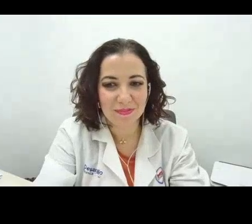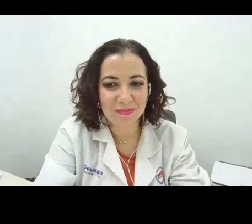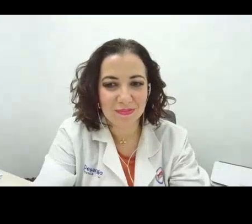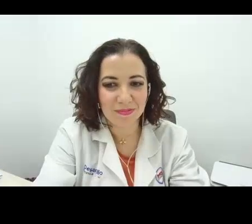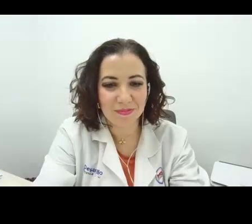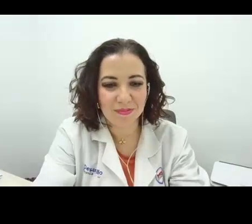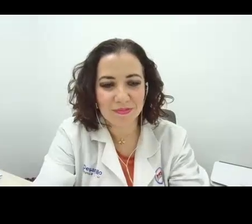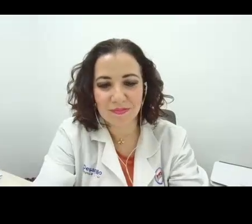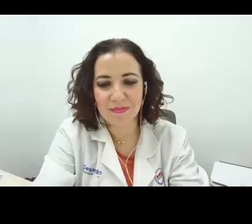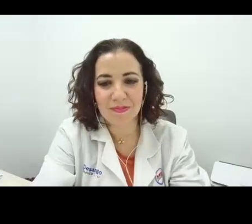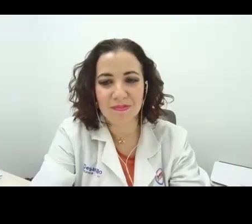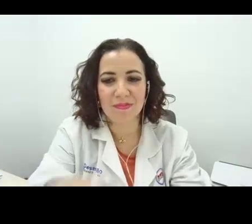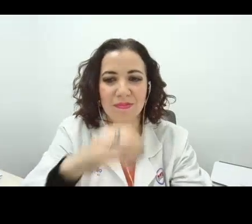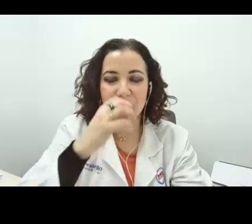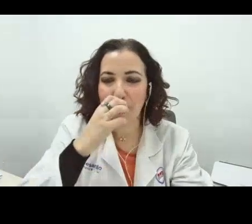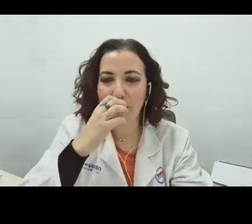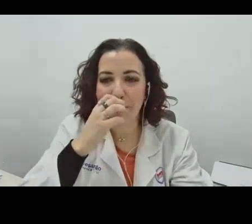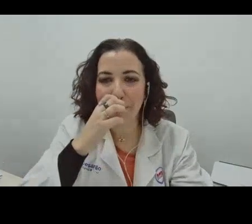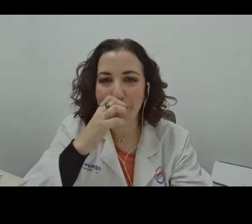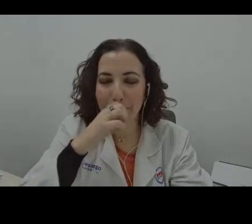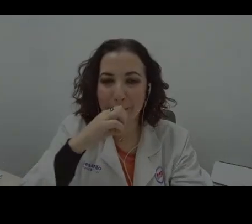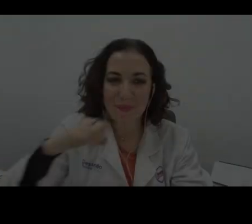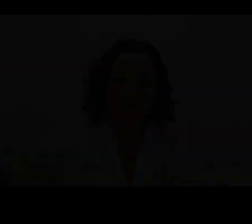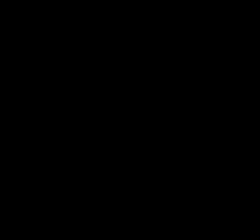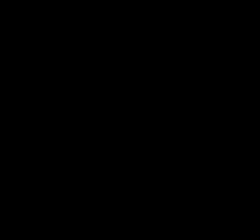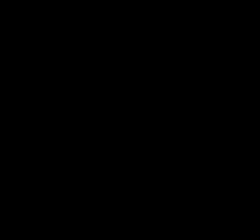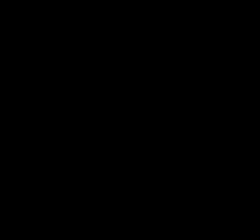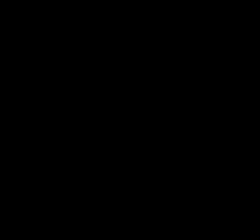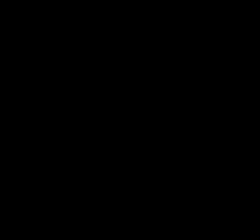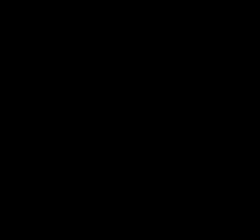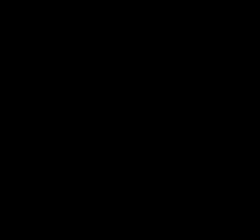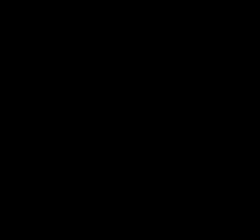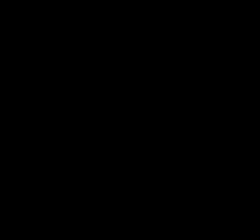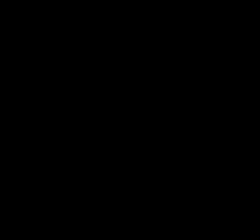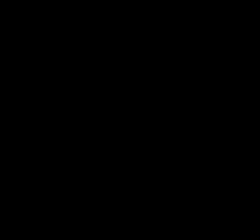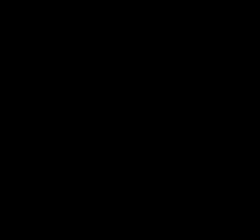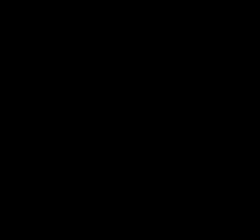está listo nuestro siguiente ponente. Muchas gracias, Geo. Gracias. Un abrazo. Gracias.